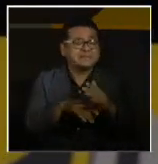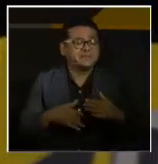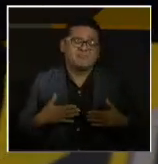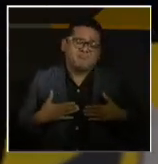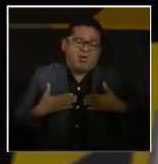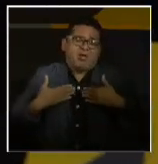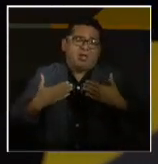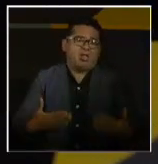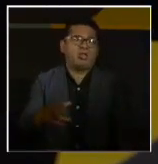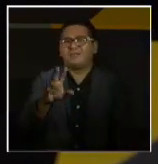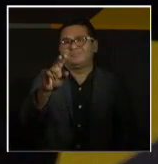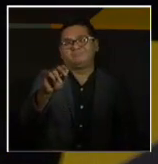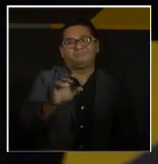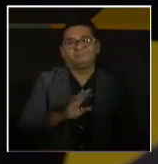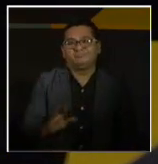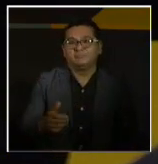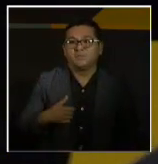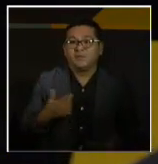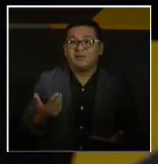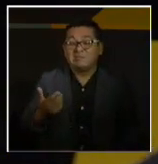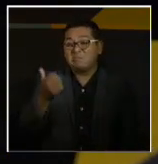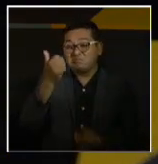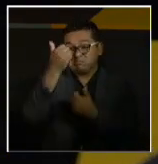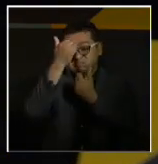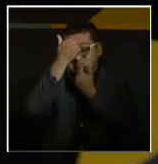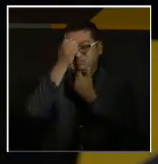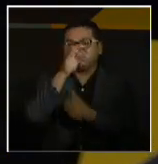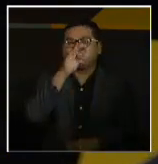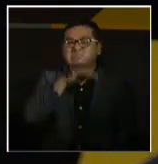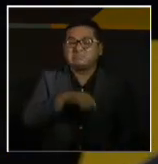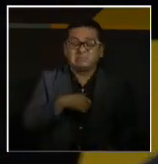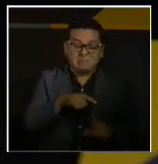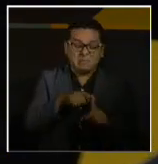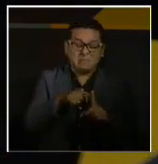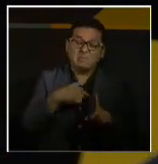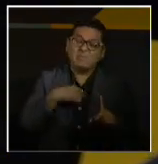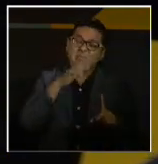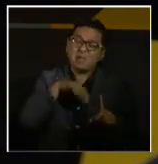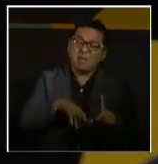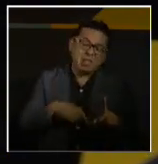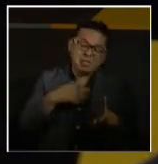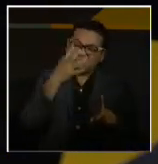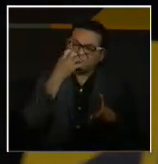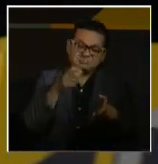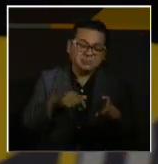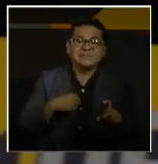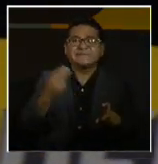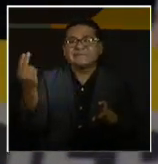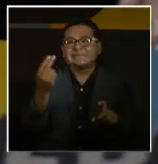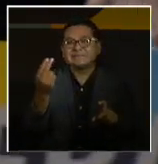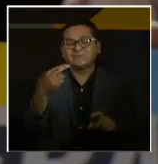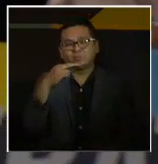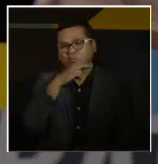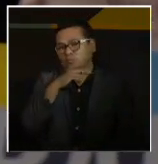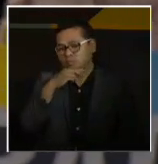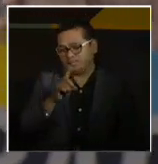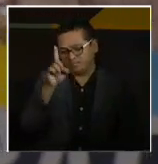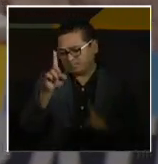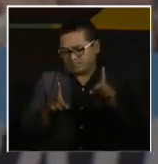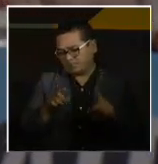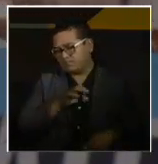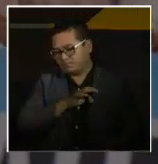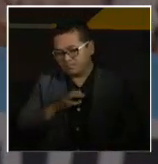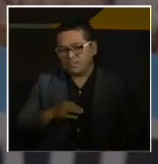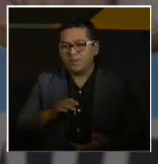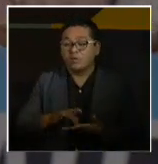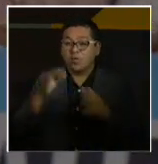confianza y normalmente sale arrepentida de ir a haber puesto una denuncia. Lo que necesitamos hacer es que sin duda tenemos